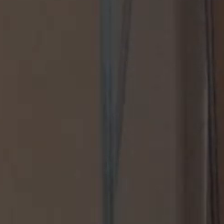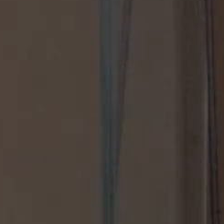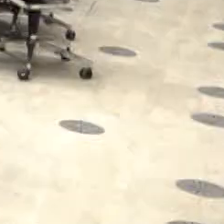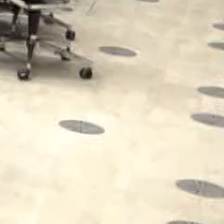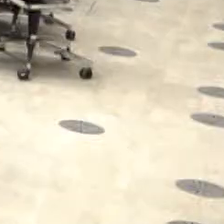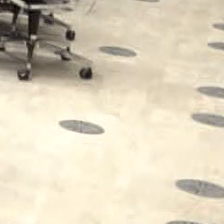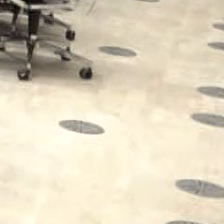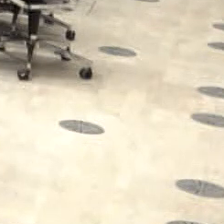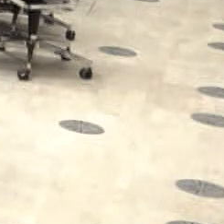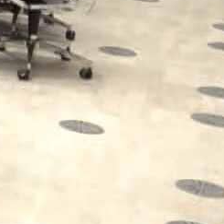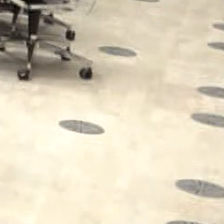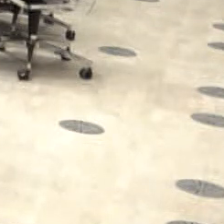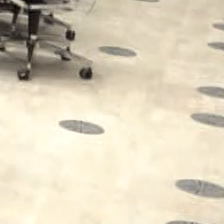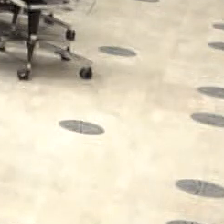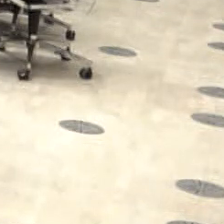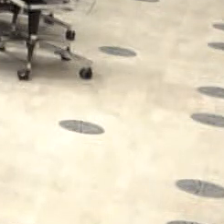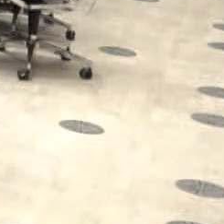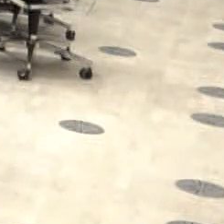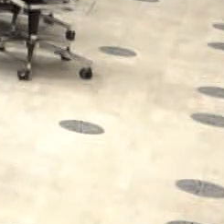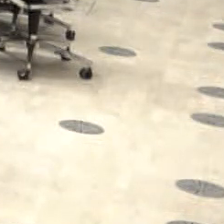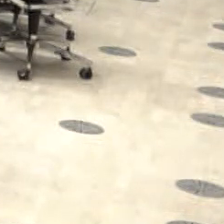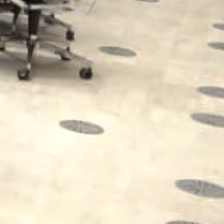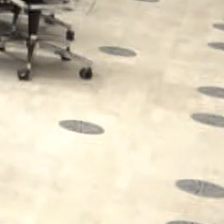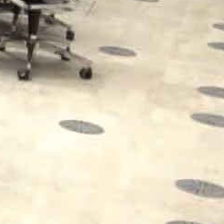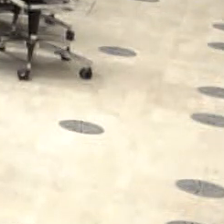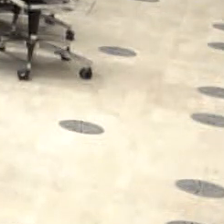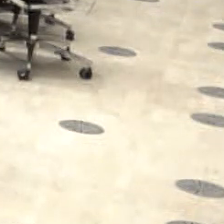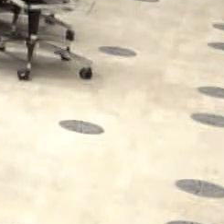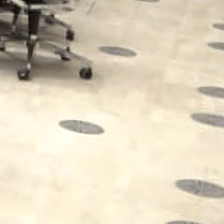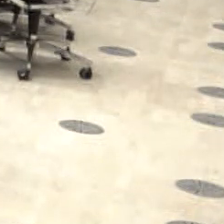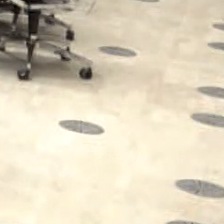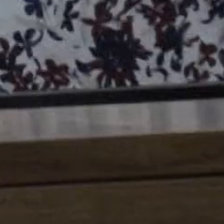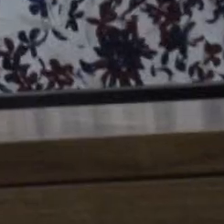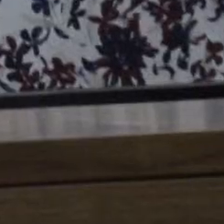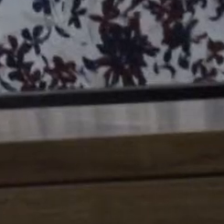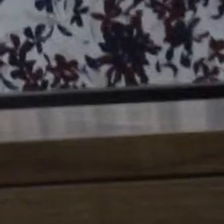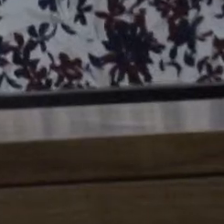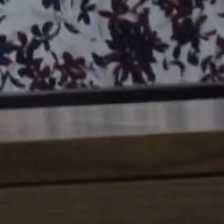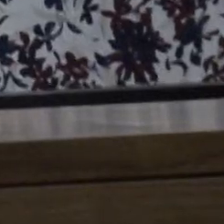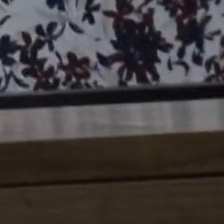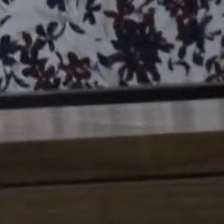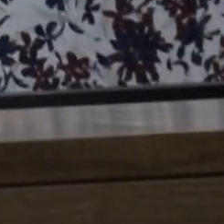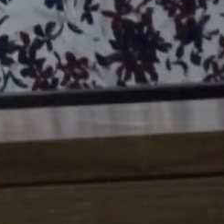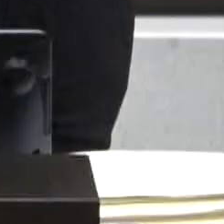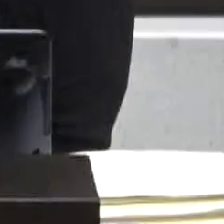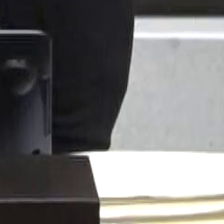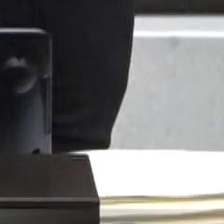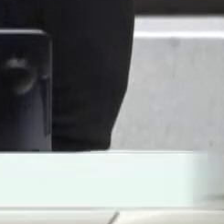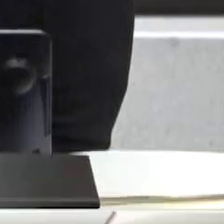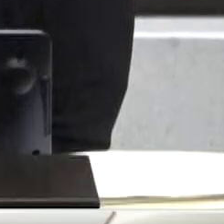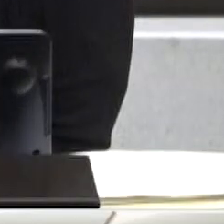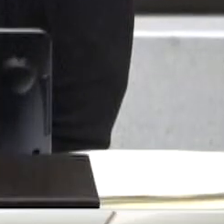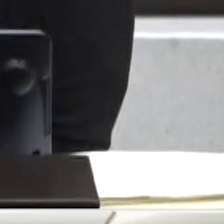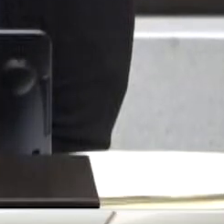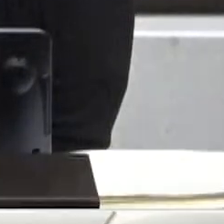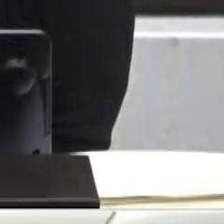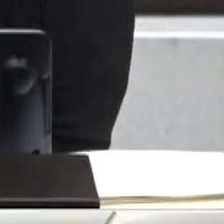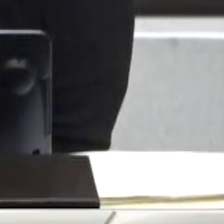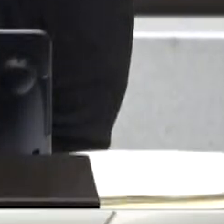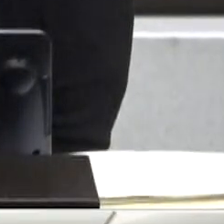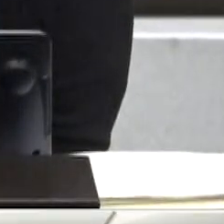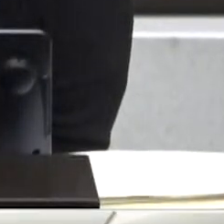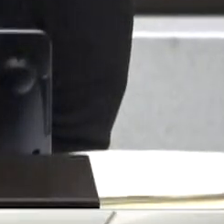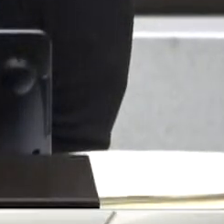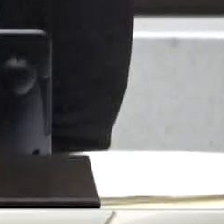Castro increpó a la jerarca por la falta de información y conocimiento de las acciones del gobierno. Y usted es una ministra con